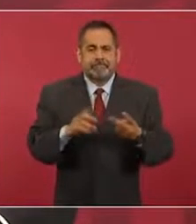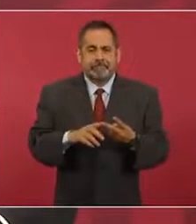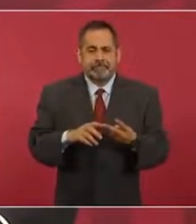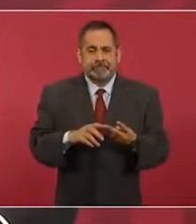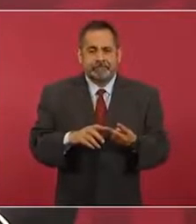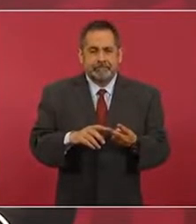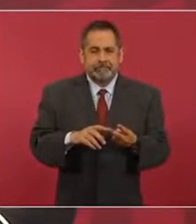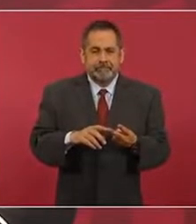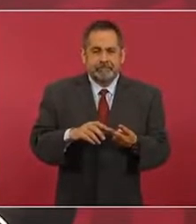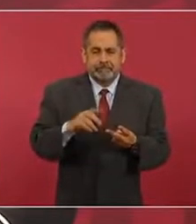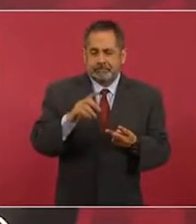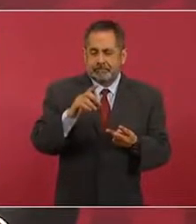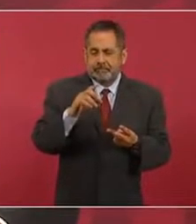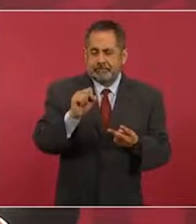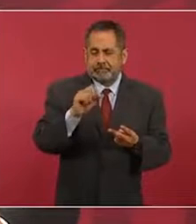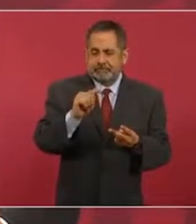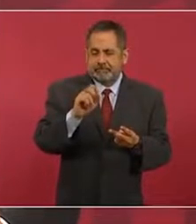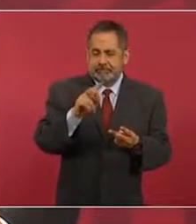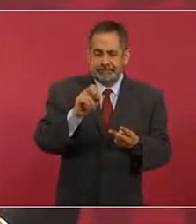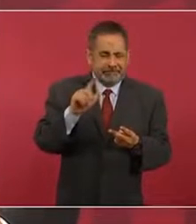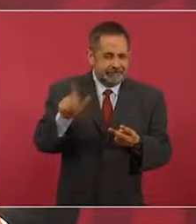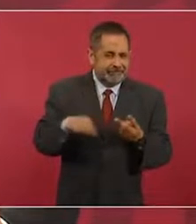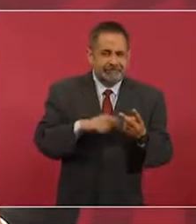Dolia Esteve,